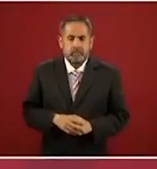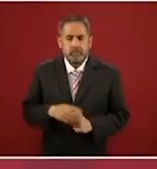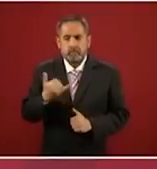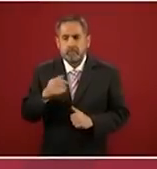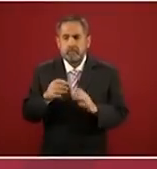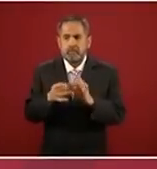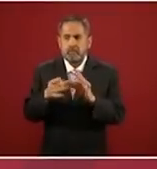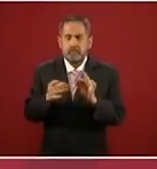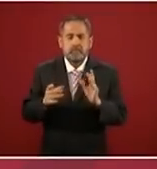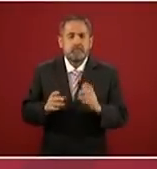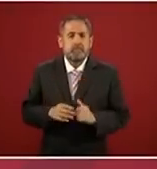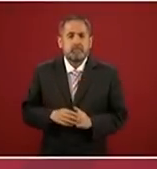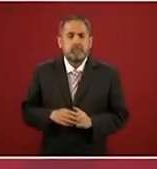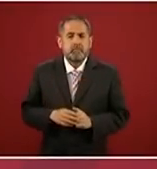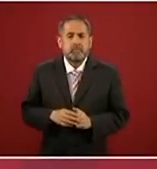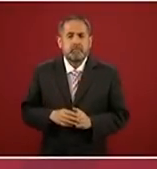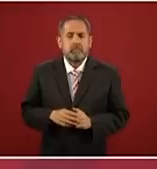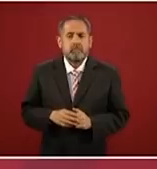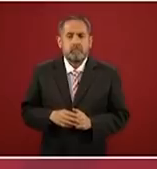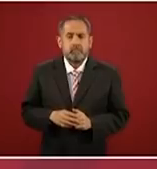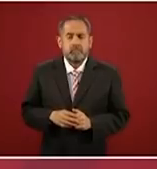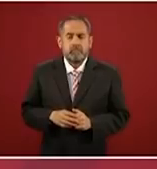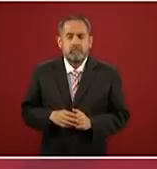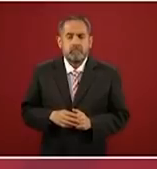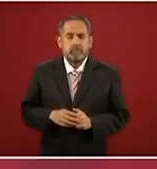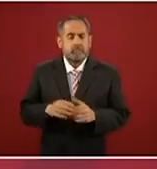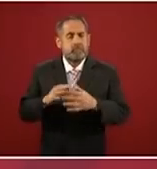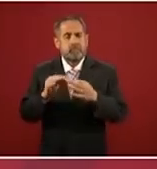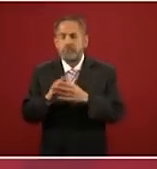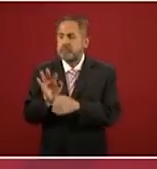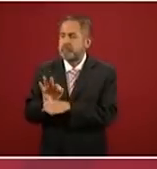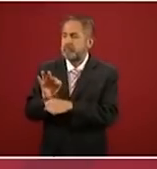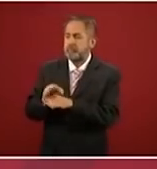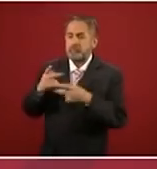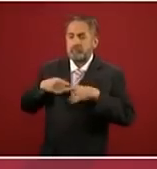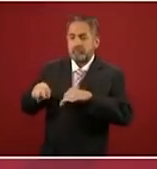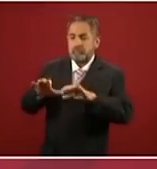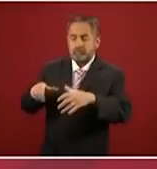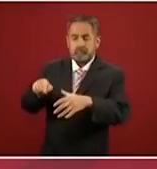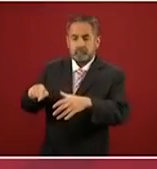no precisamente defendiendo a los trabajadores